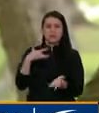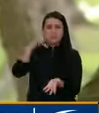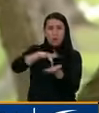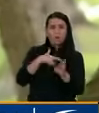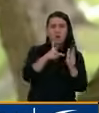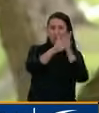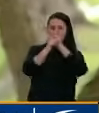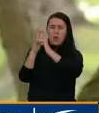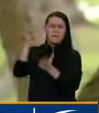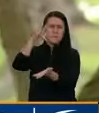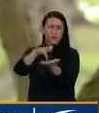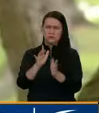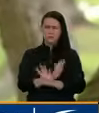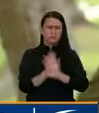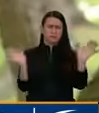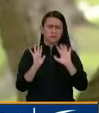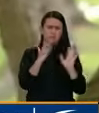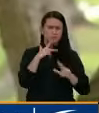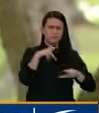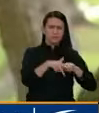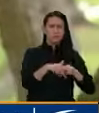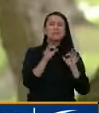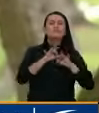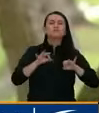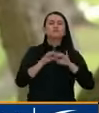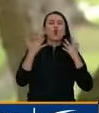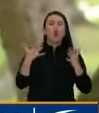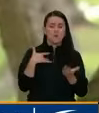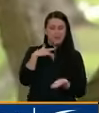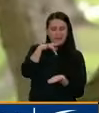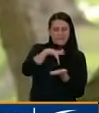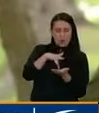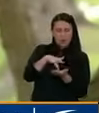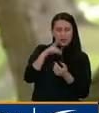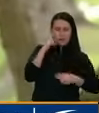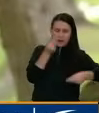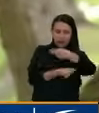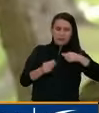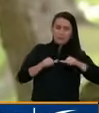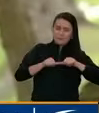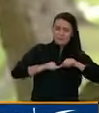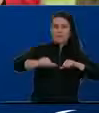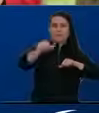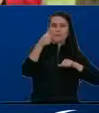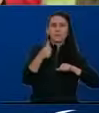por el contrario se debe generar, son temas de deudas sostenibles para Colombia.